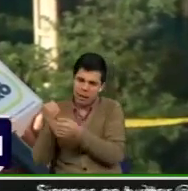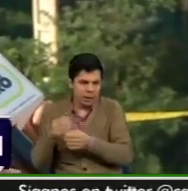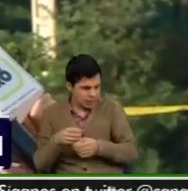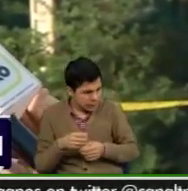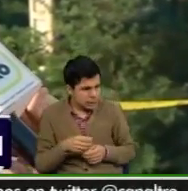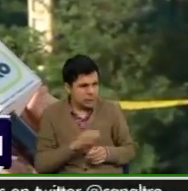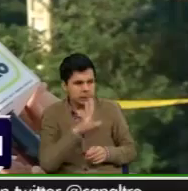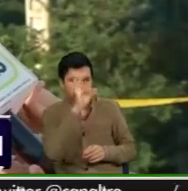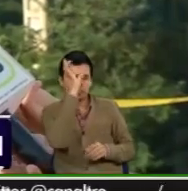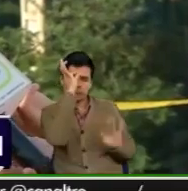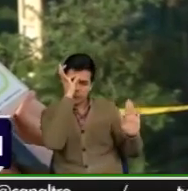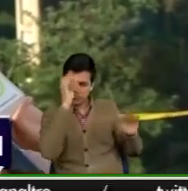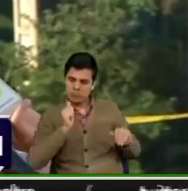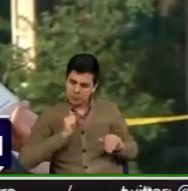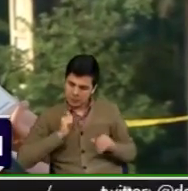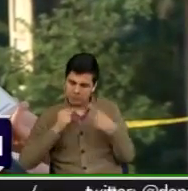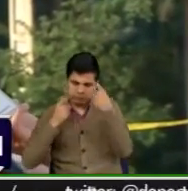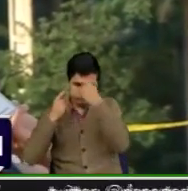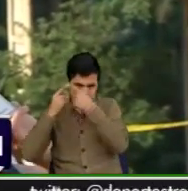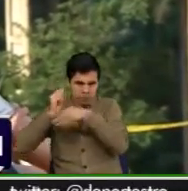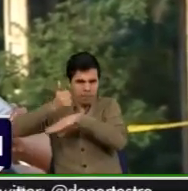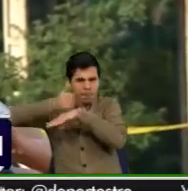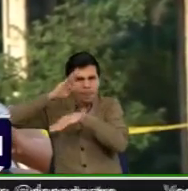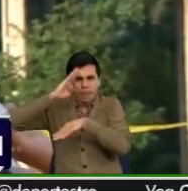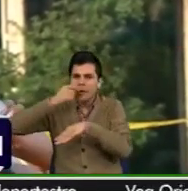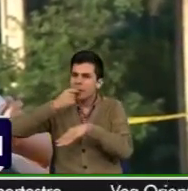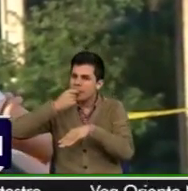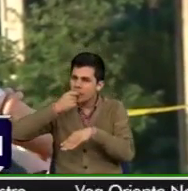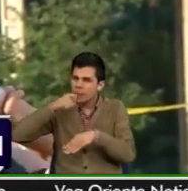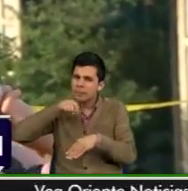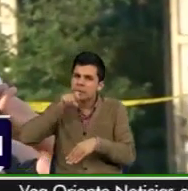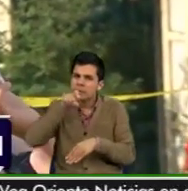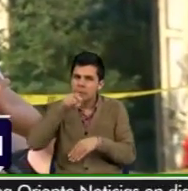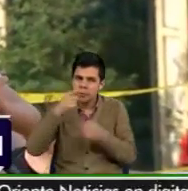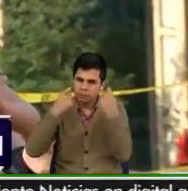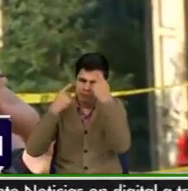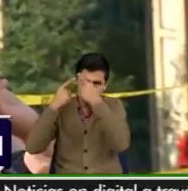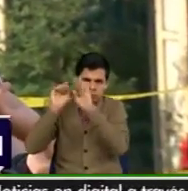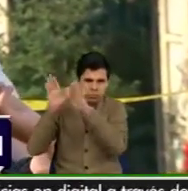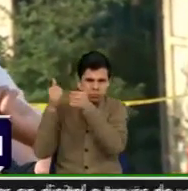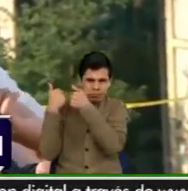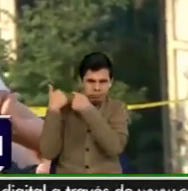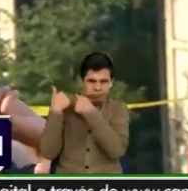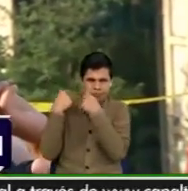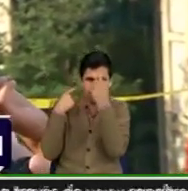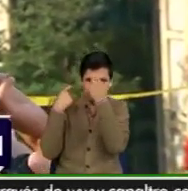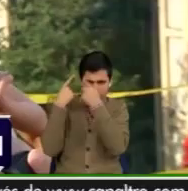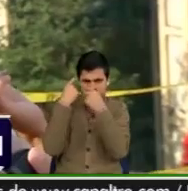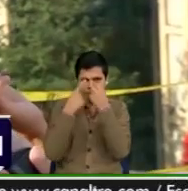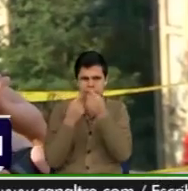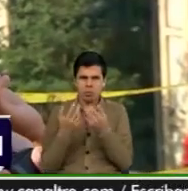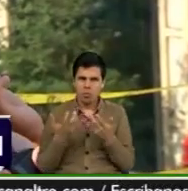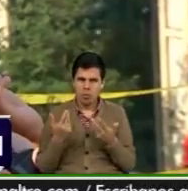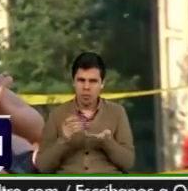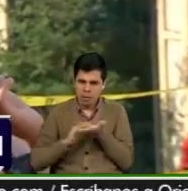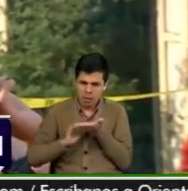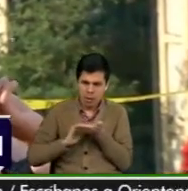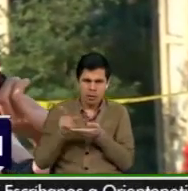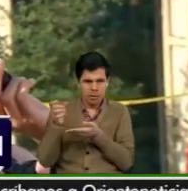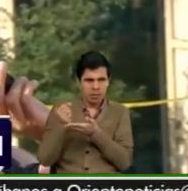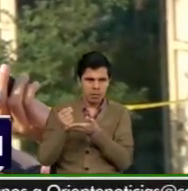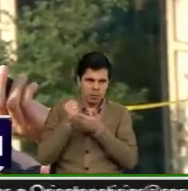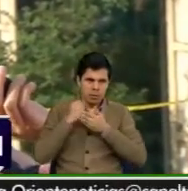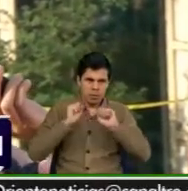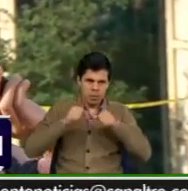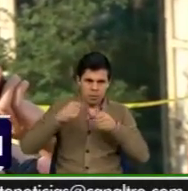a revisarlo muy bien con la Dirección de Tránsito de Bucaramanga, quien es la autoridad competente, para que nos ayude